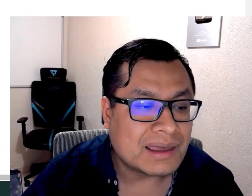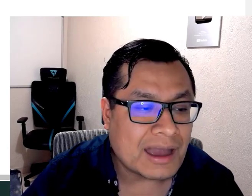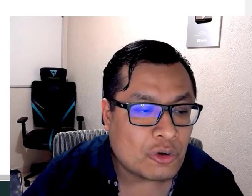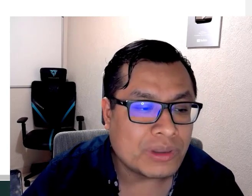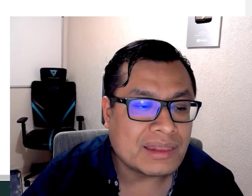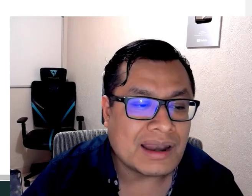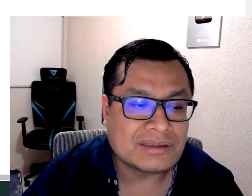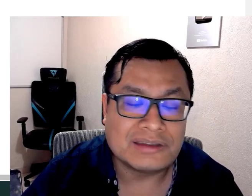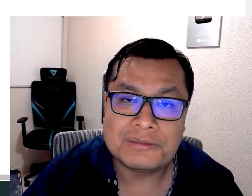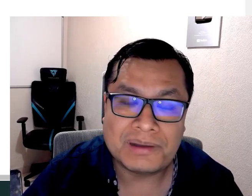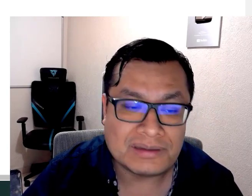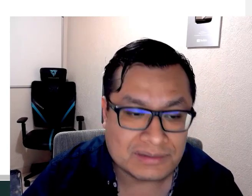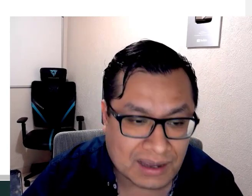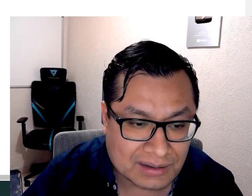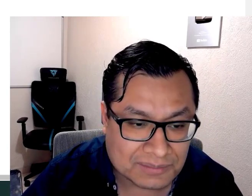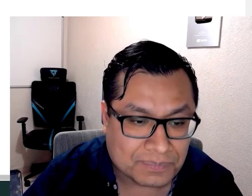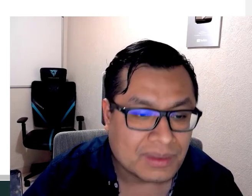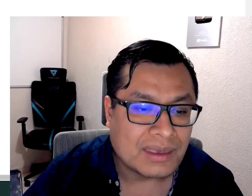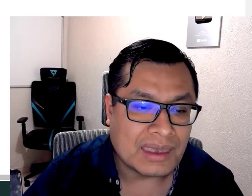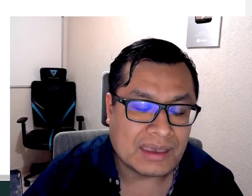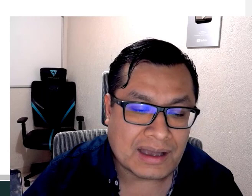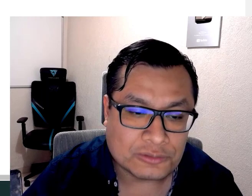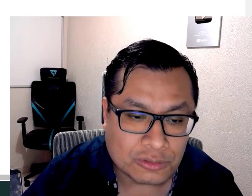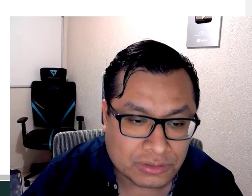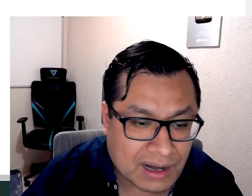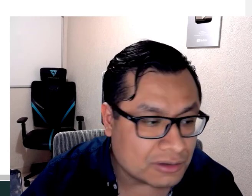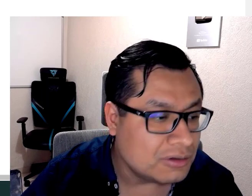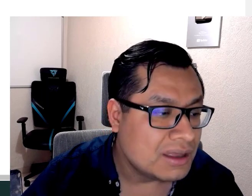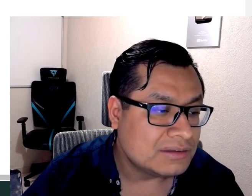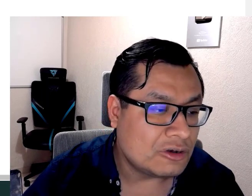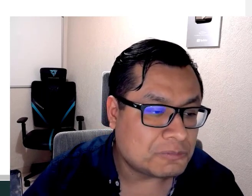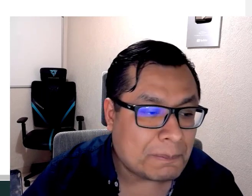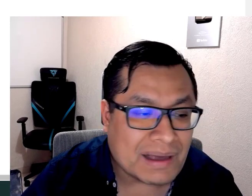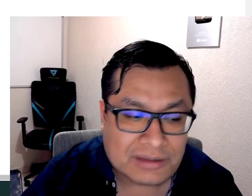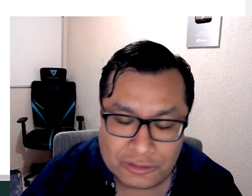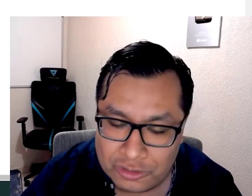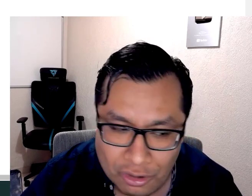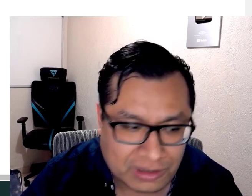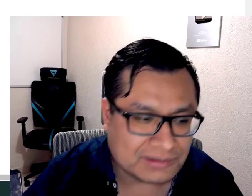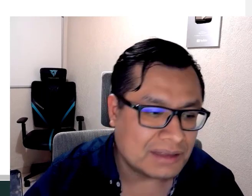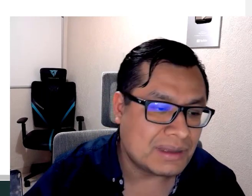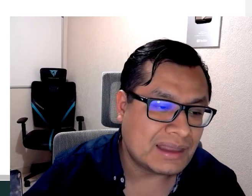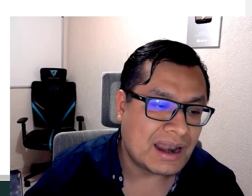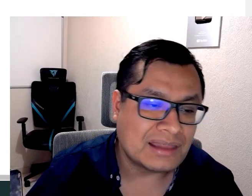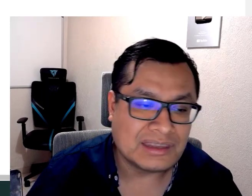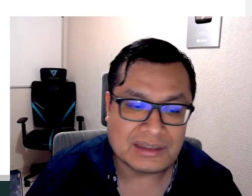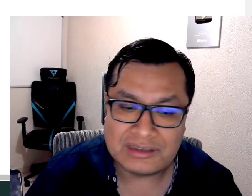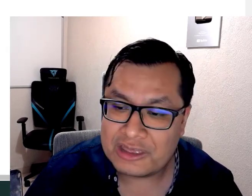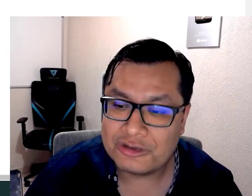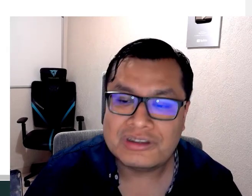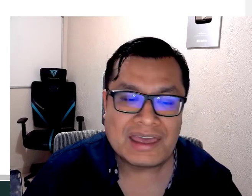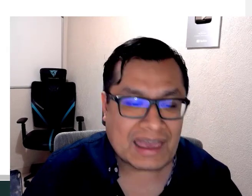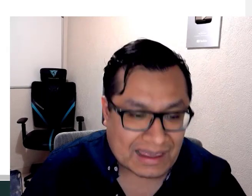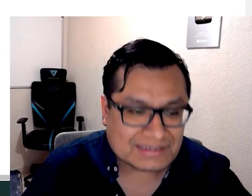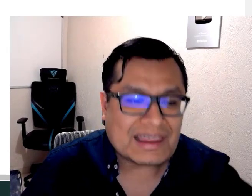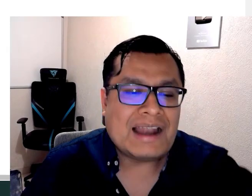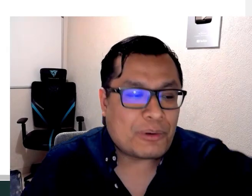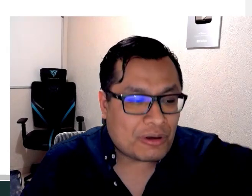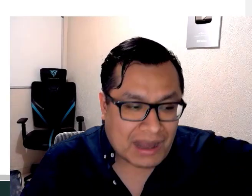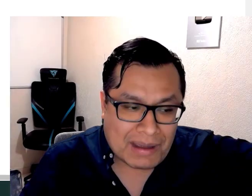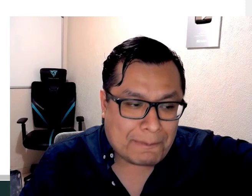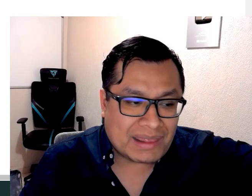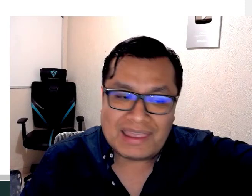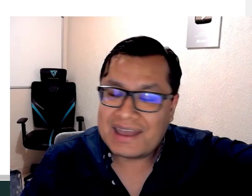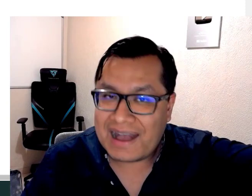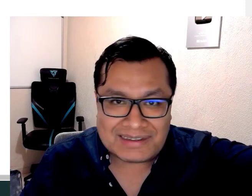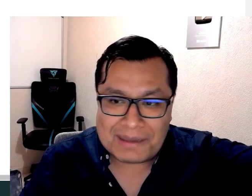para que acudan a las clases presenciales en caso contrario si los papás no desean mandar a las niñas y niños está el